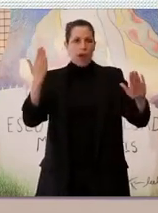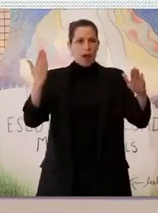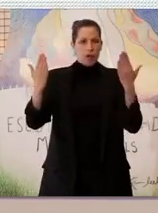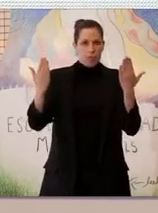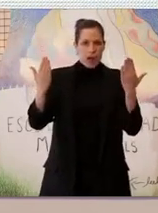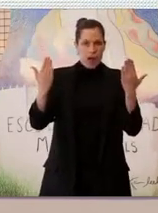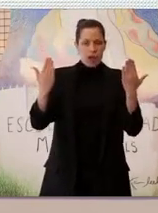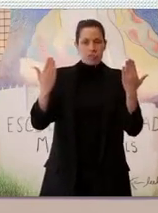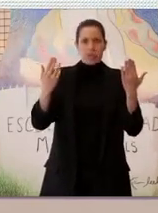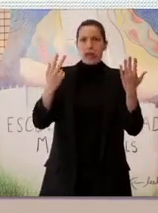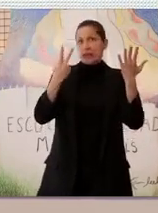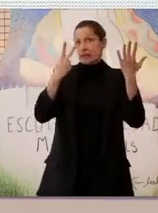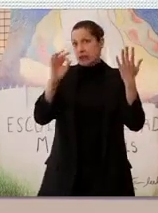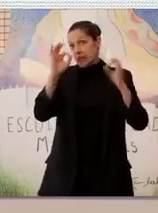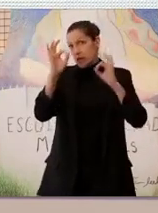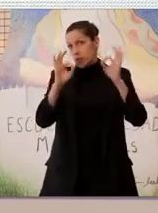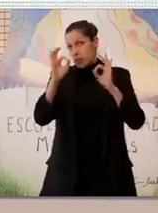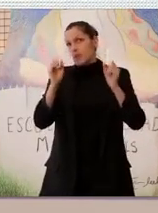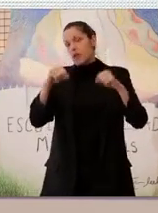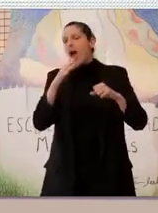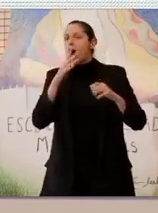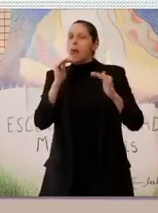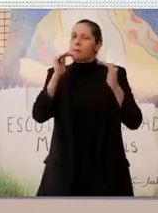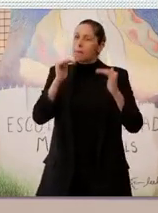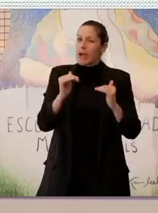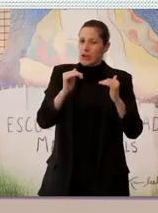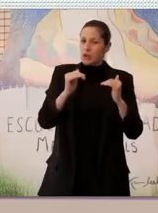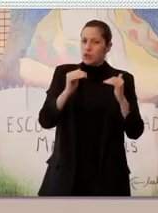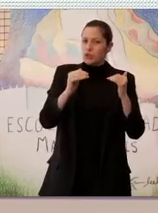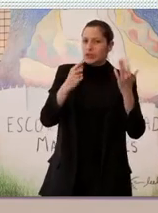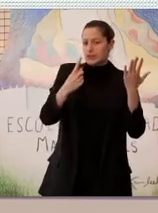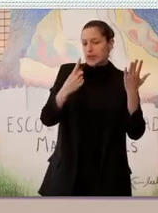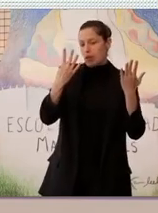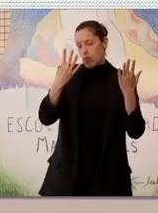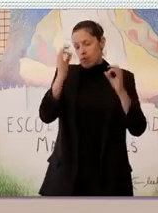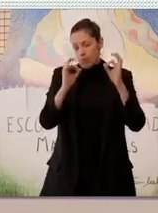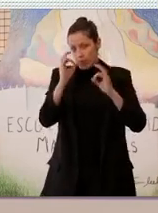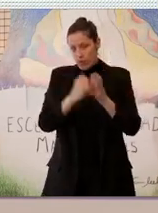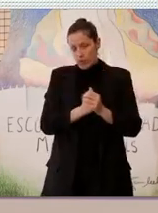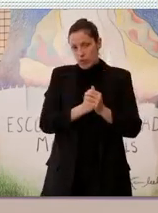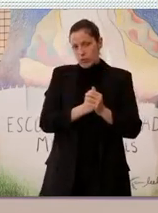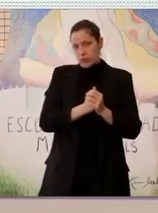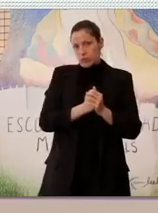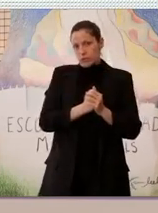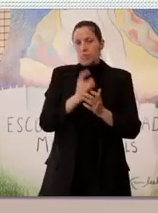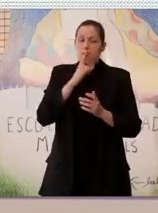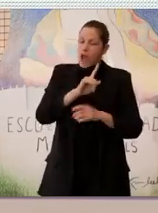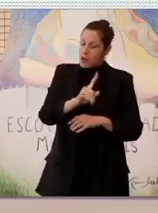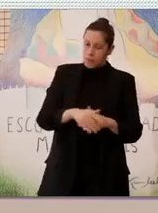70% no está mal. Ha bajado un poquito, un 69%. No está mal. Primero, luego entraré en el